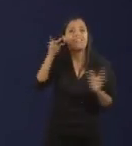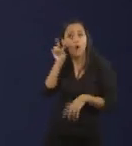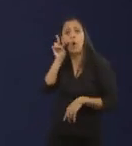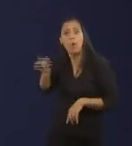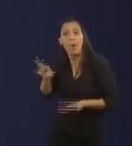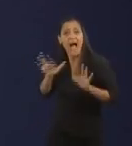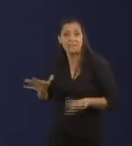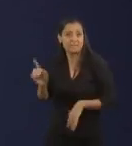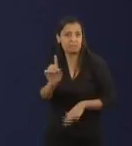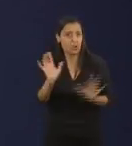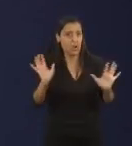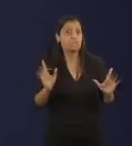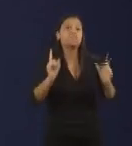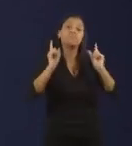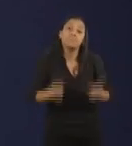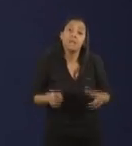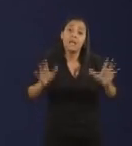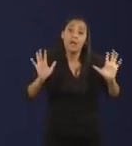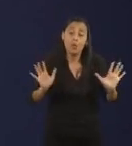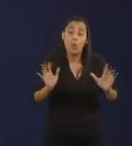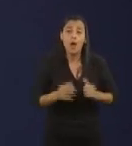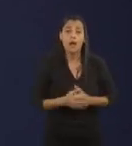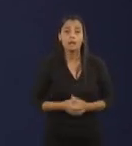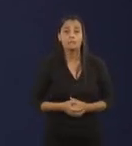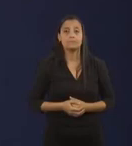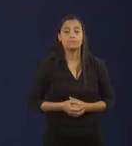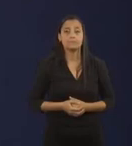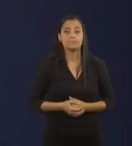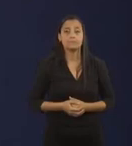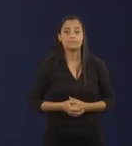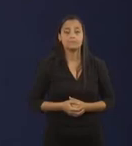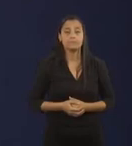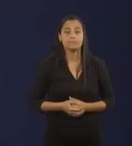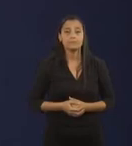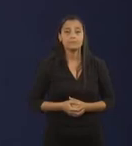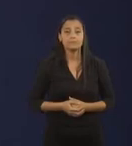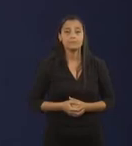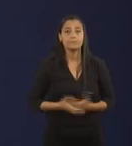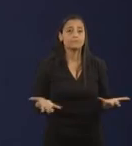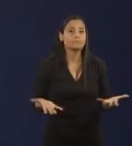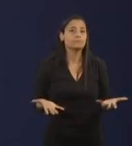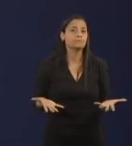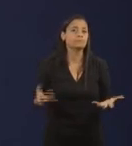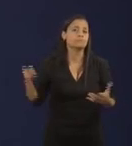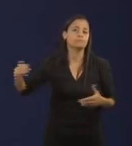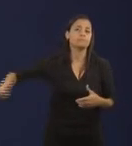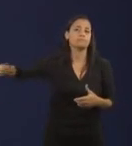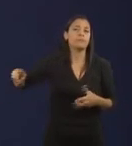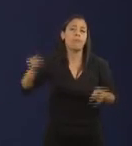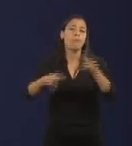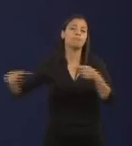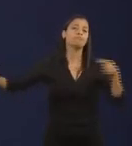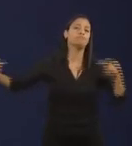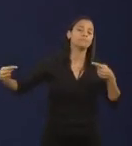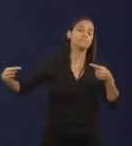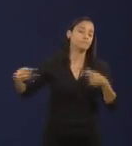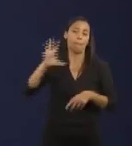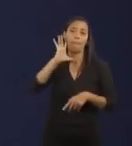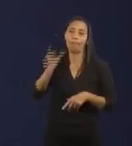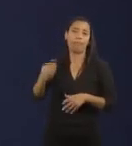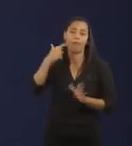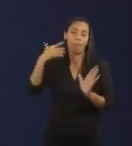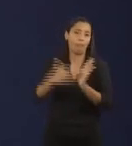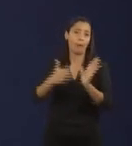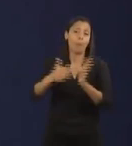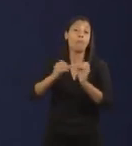eh De igual manera eh la hostilidad estuvo a la vista de hecho en en en